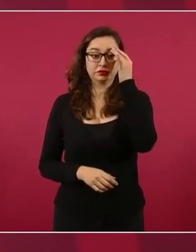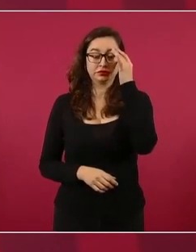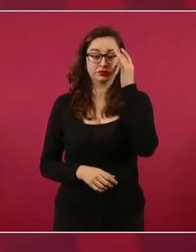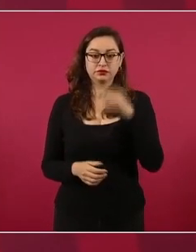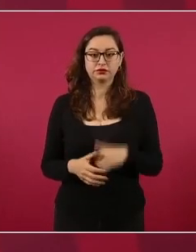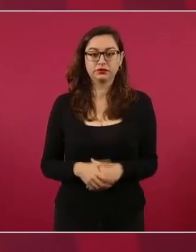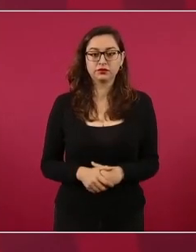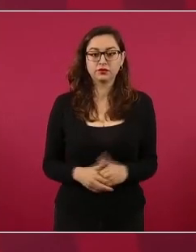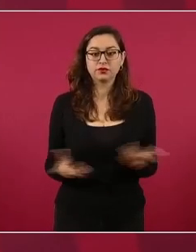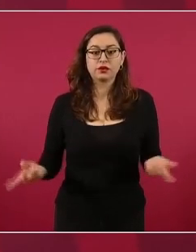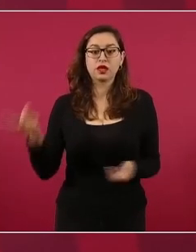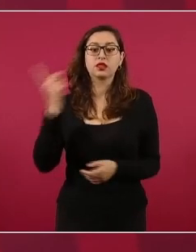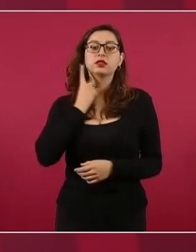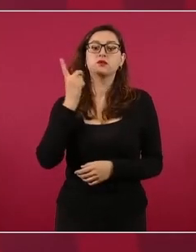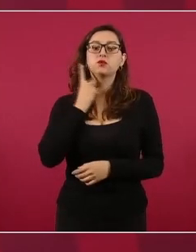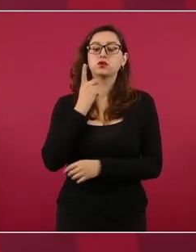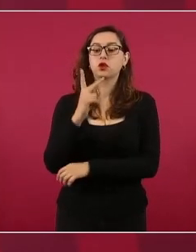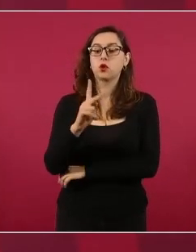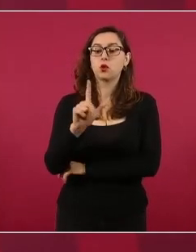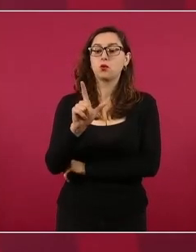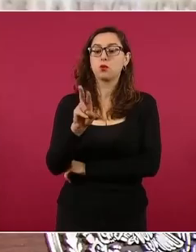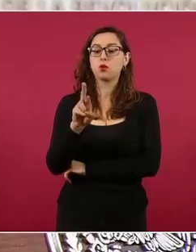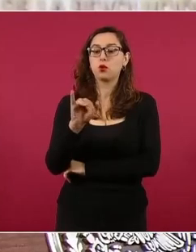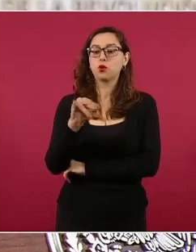que haya diputados plurinominales,